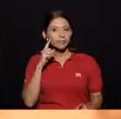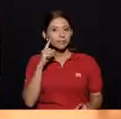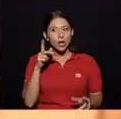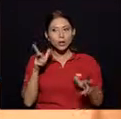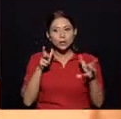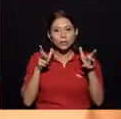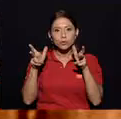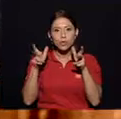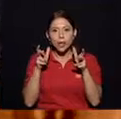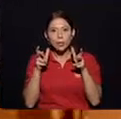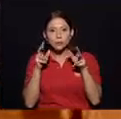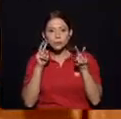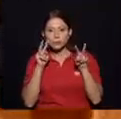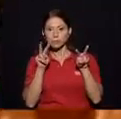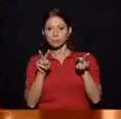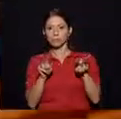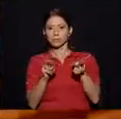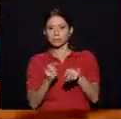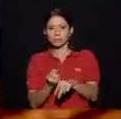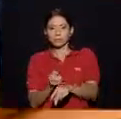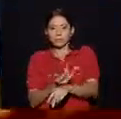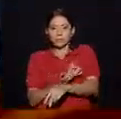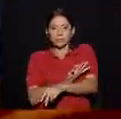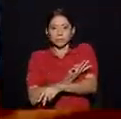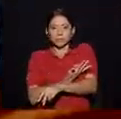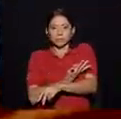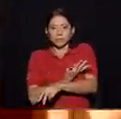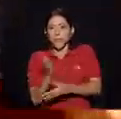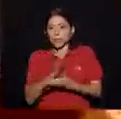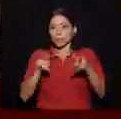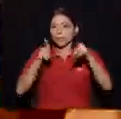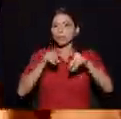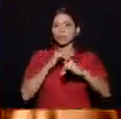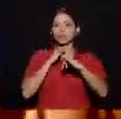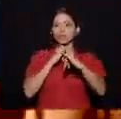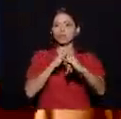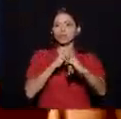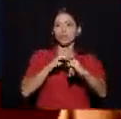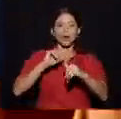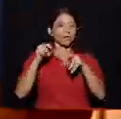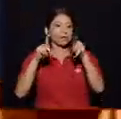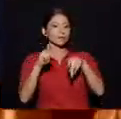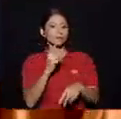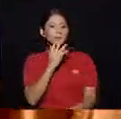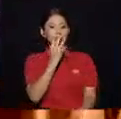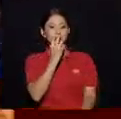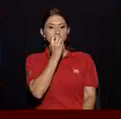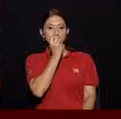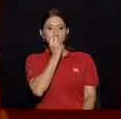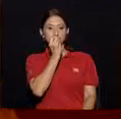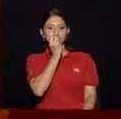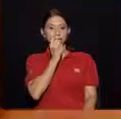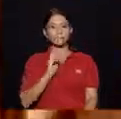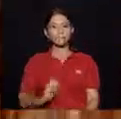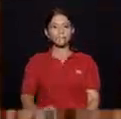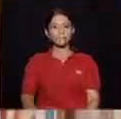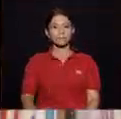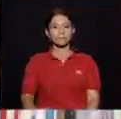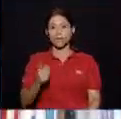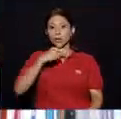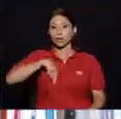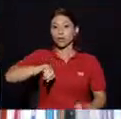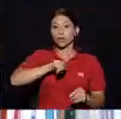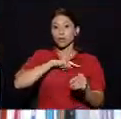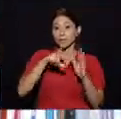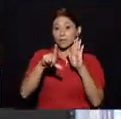los escuchamos, los vemos, nos escalofriamos. Algunos denuncian, otros callan.